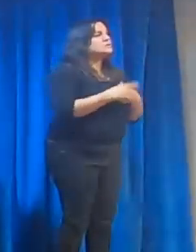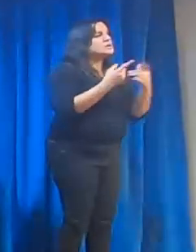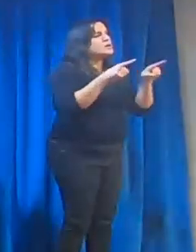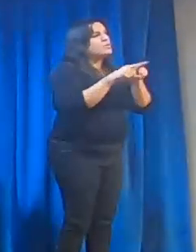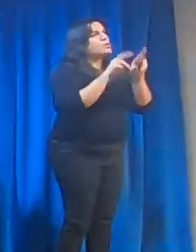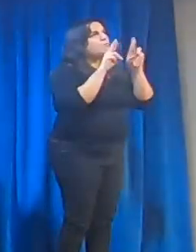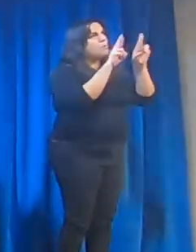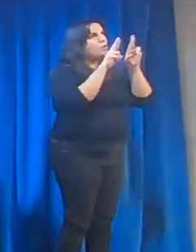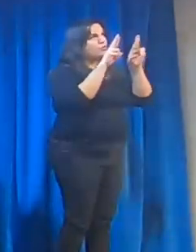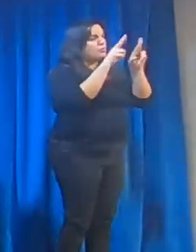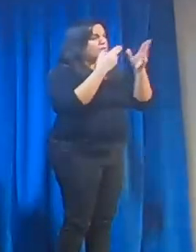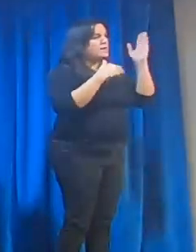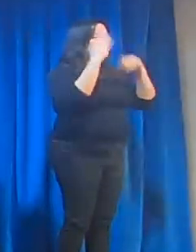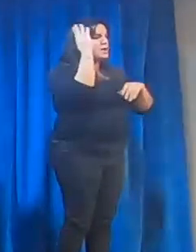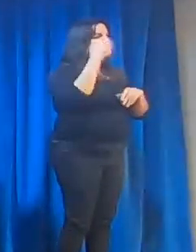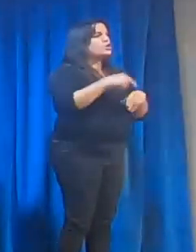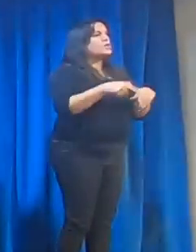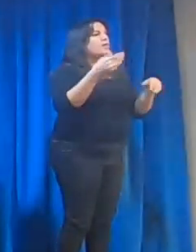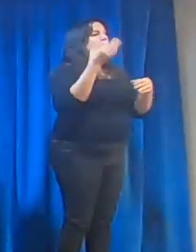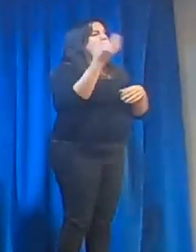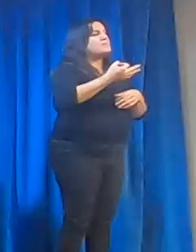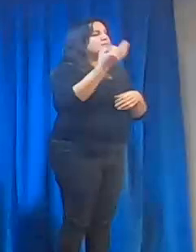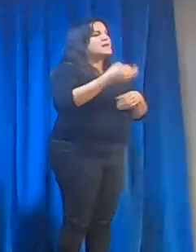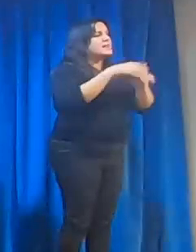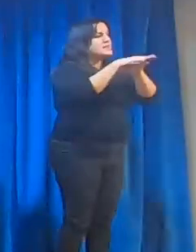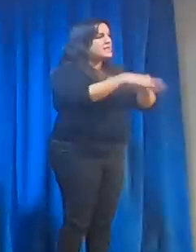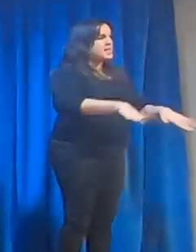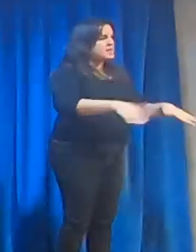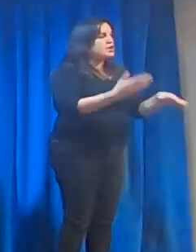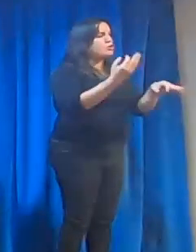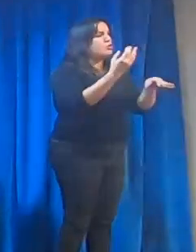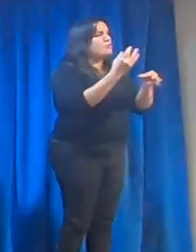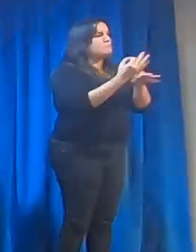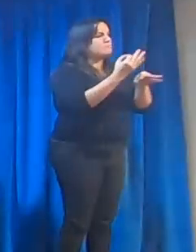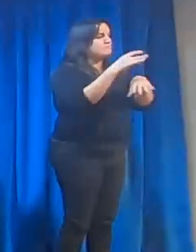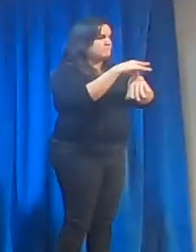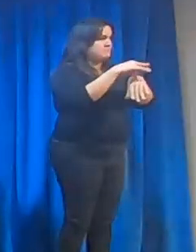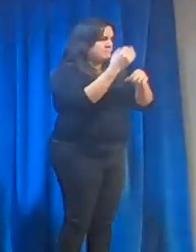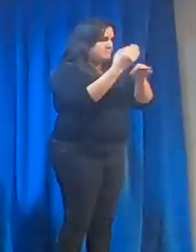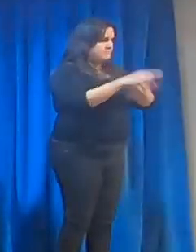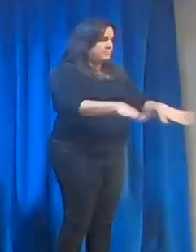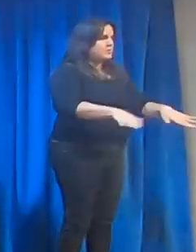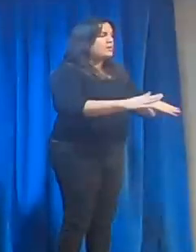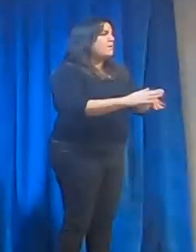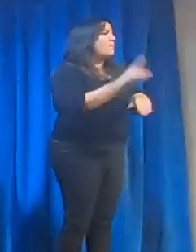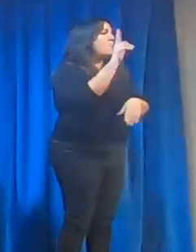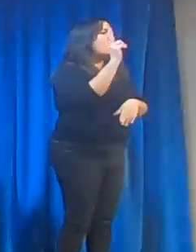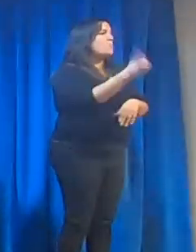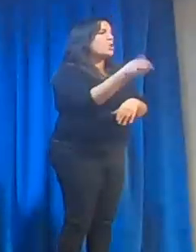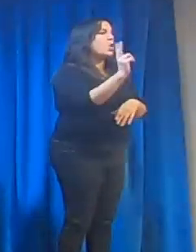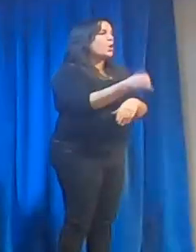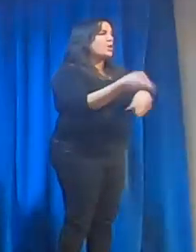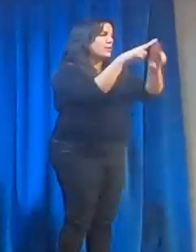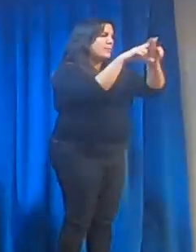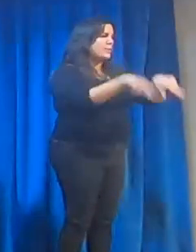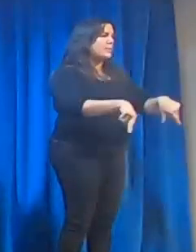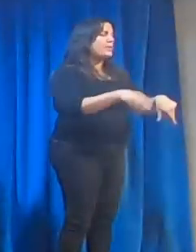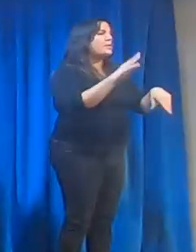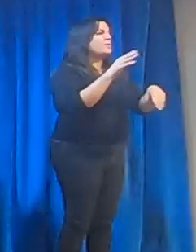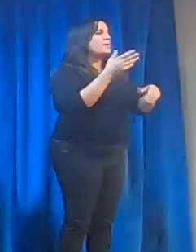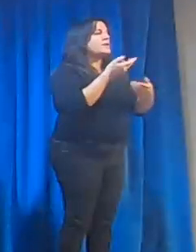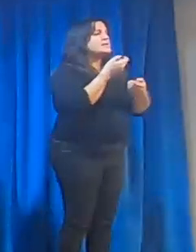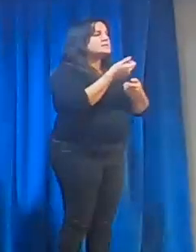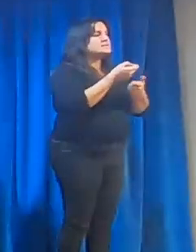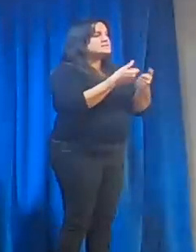de pediatría del mundo sacaron comunicados prohibiendo el celular en la primera infancia hasta los 2 años,